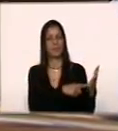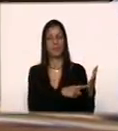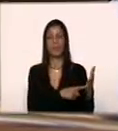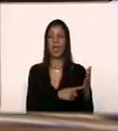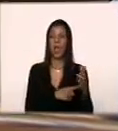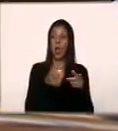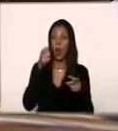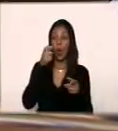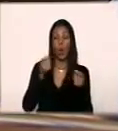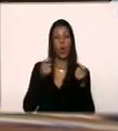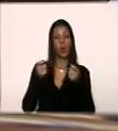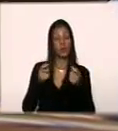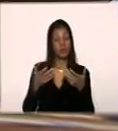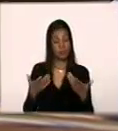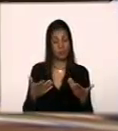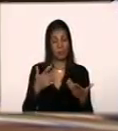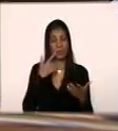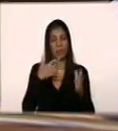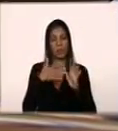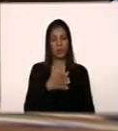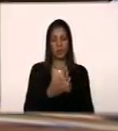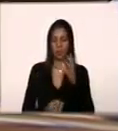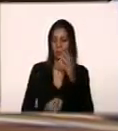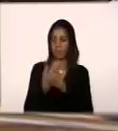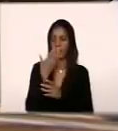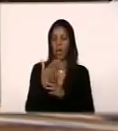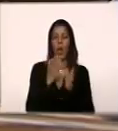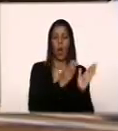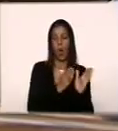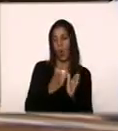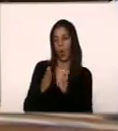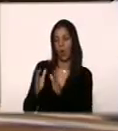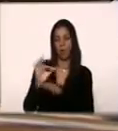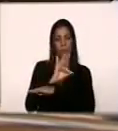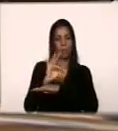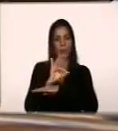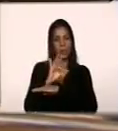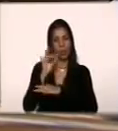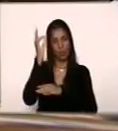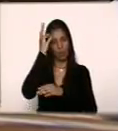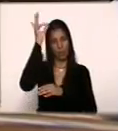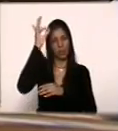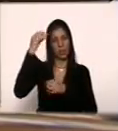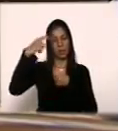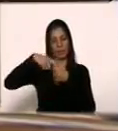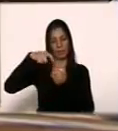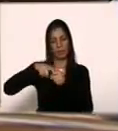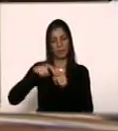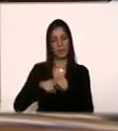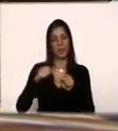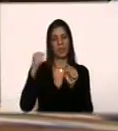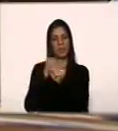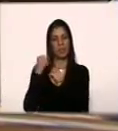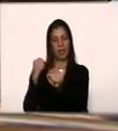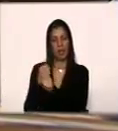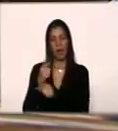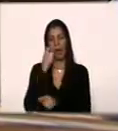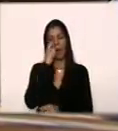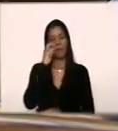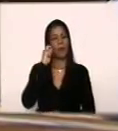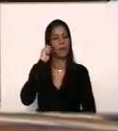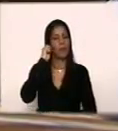regular la constitución, organización y funcionamiento de los consejos productivos de trabajadoras